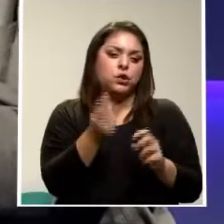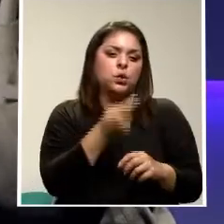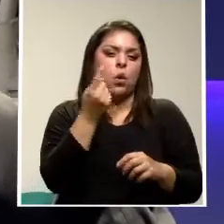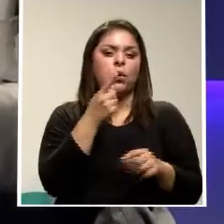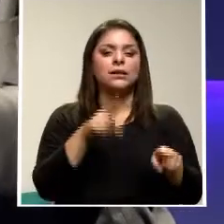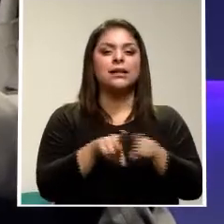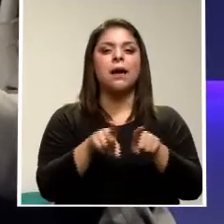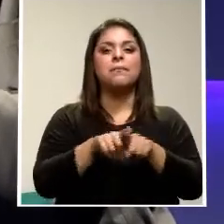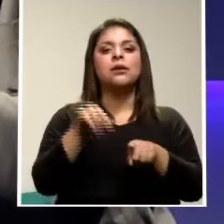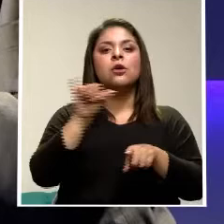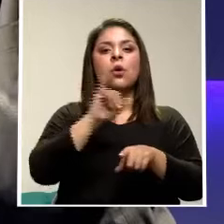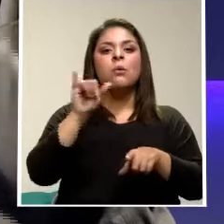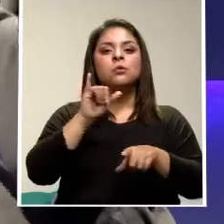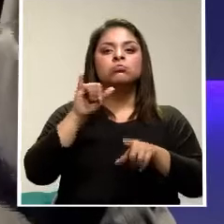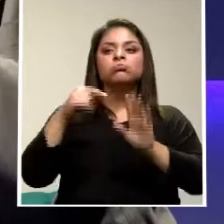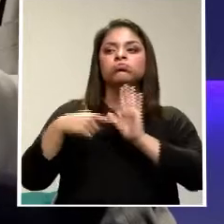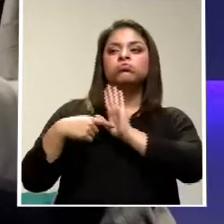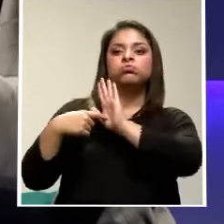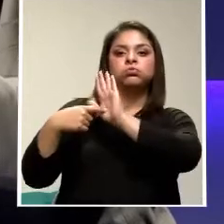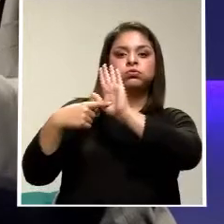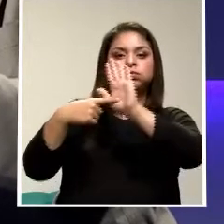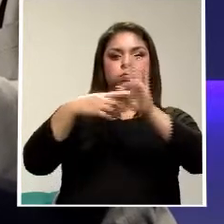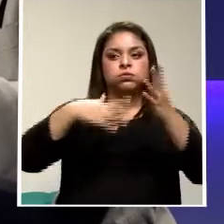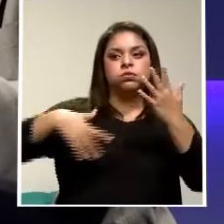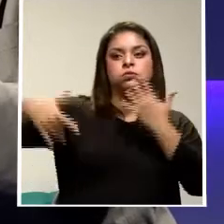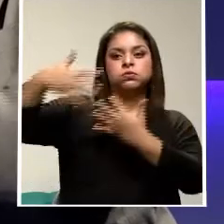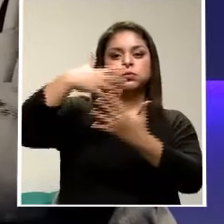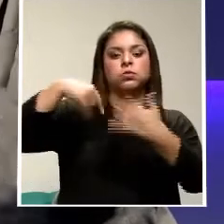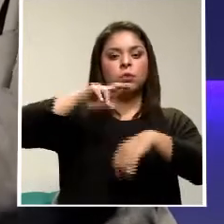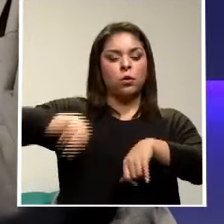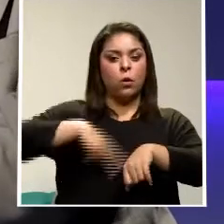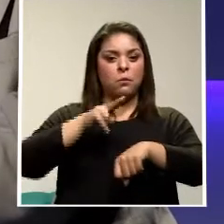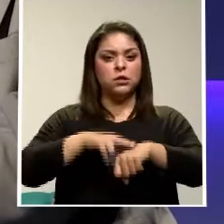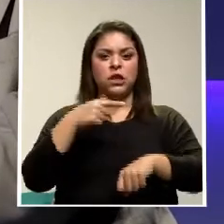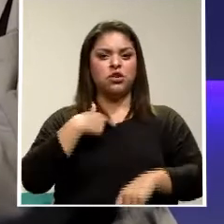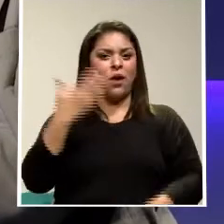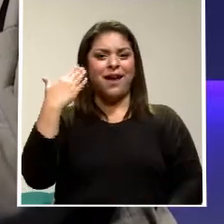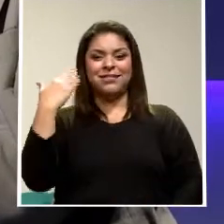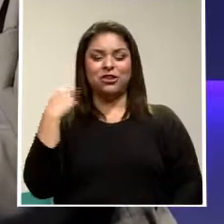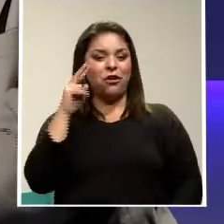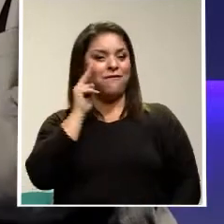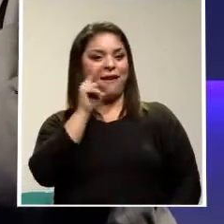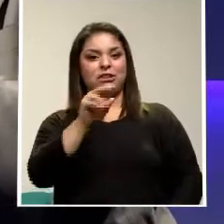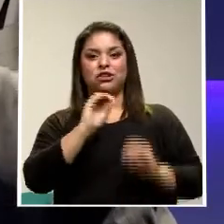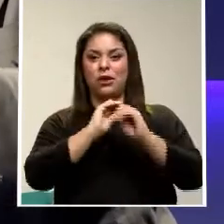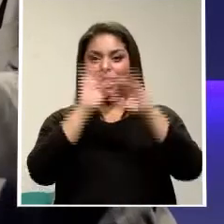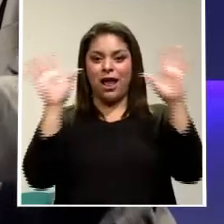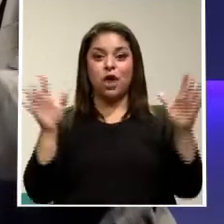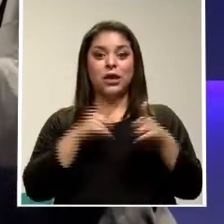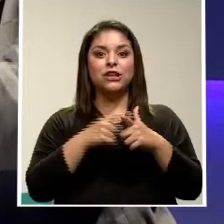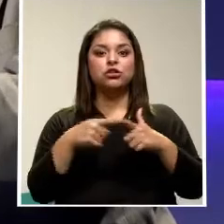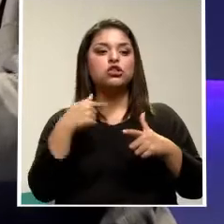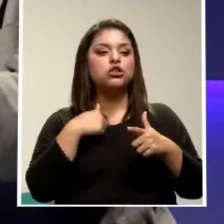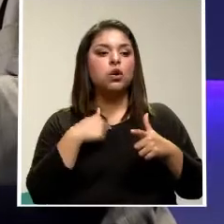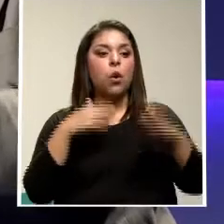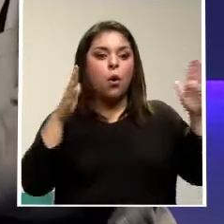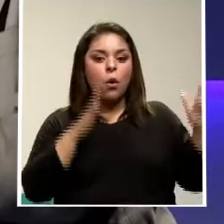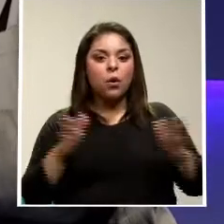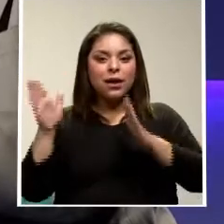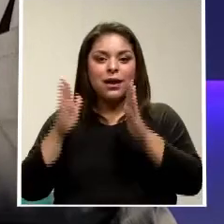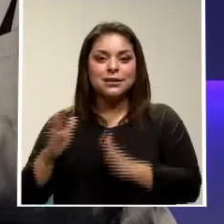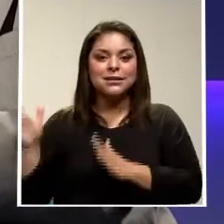comunes que yo no lo había visto con claridad antes. Entonces organicé este